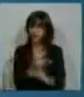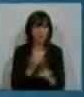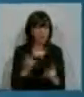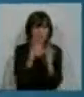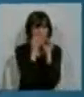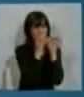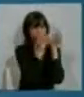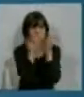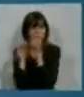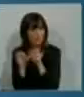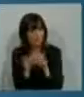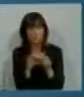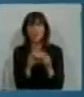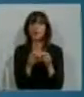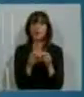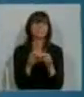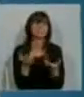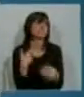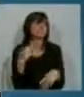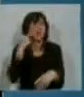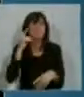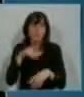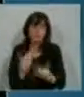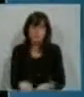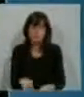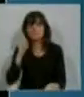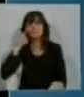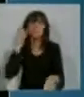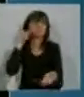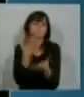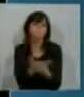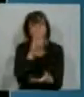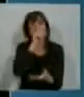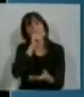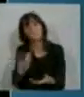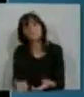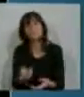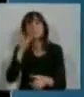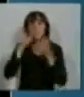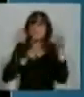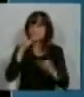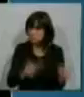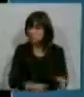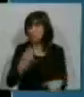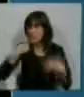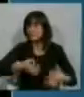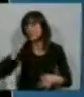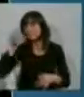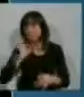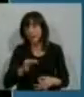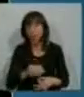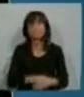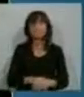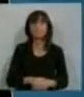un rumor, son unas capturas de pantalla que se han filtrado en Twitter de gente, de fuentes confiables, que dicen